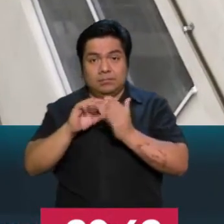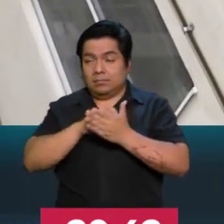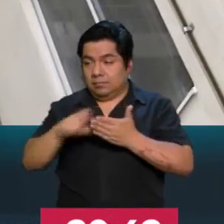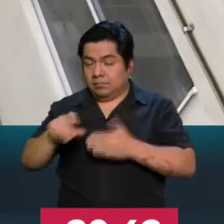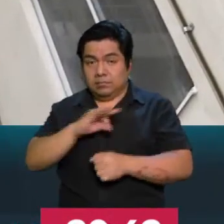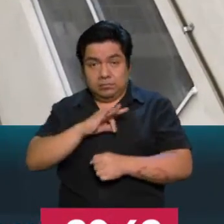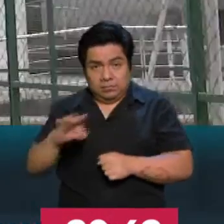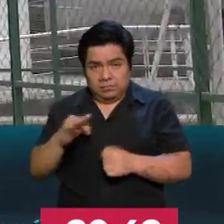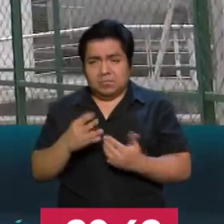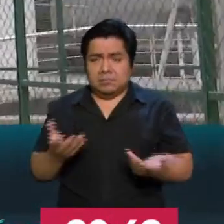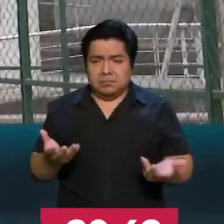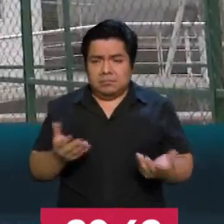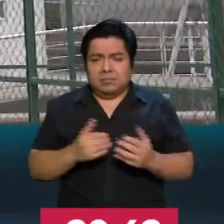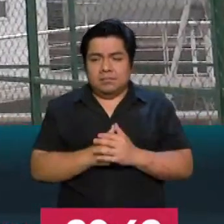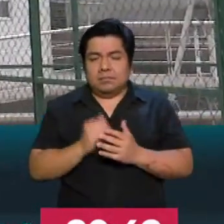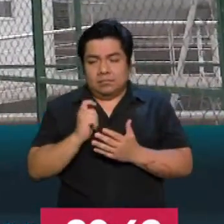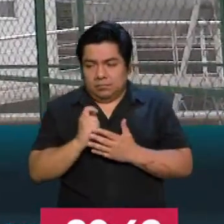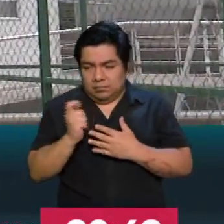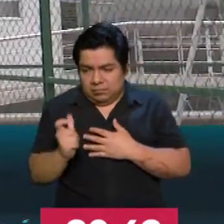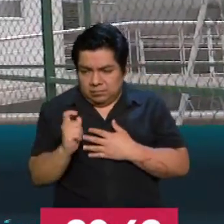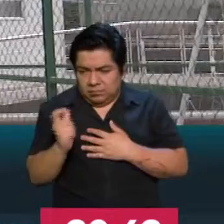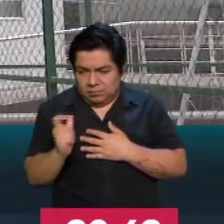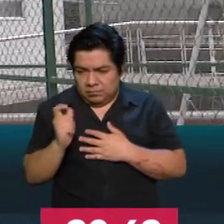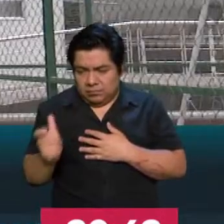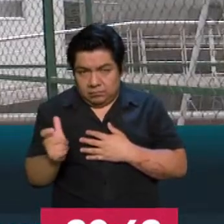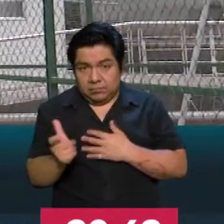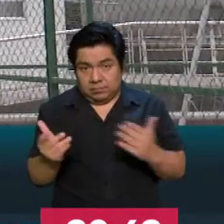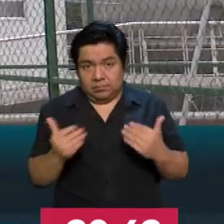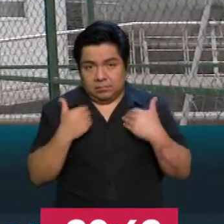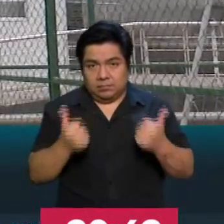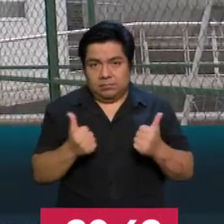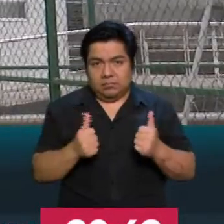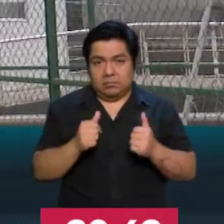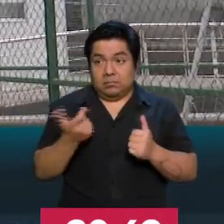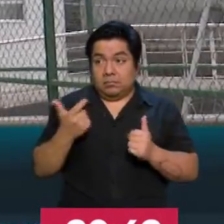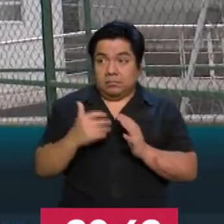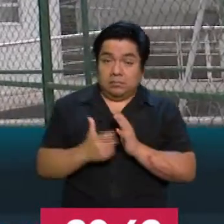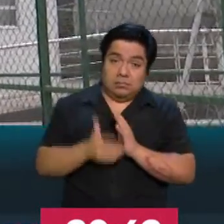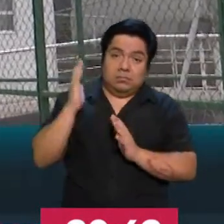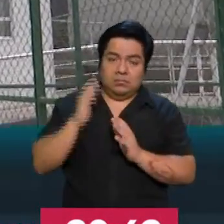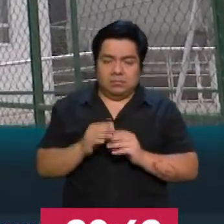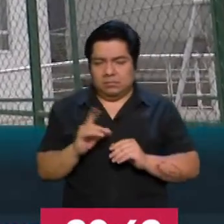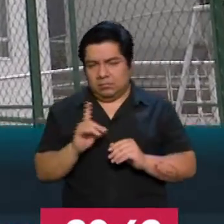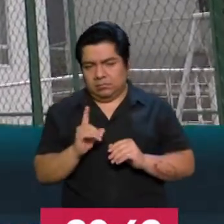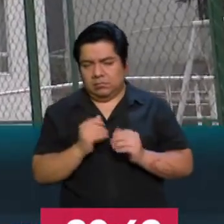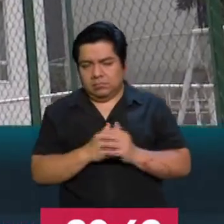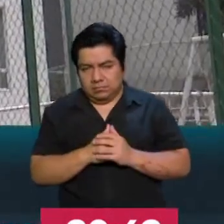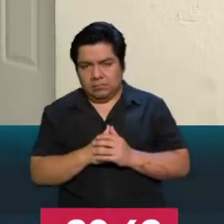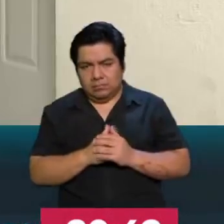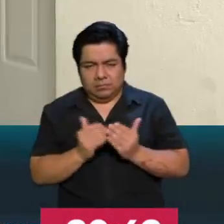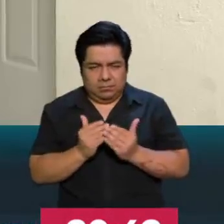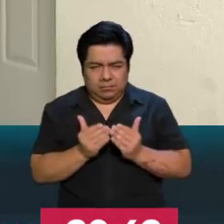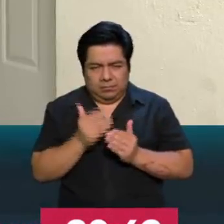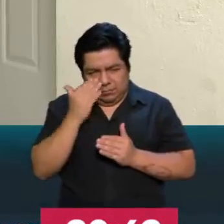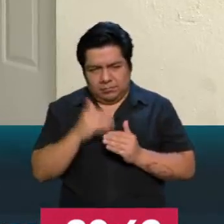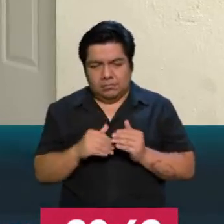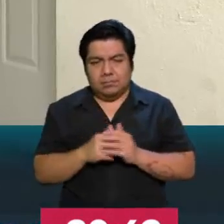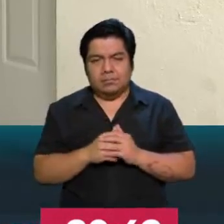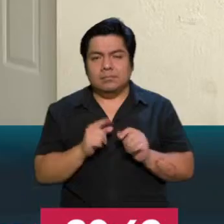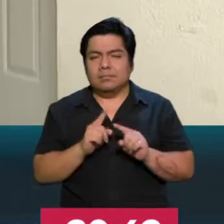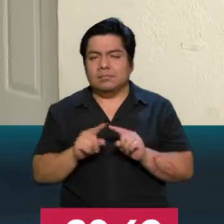vivienda que pueda pagar, que no tengamos una sobreoferta de vivienda cara como la que tenemos actualmente, mientras